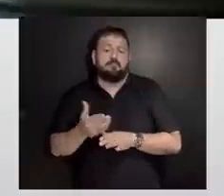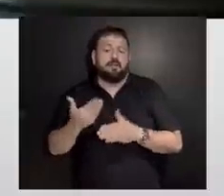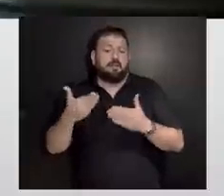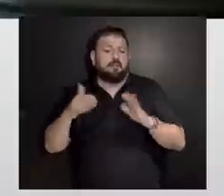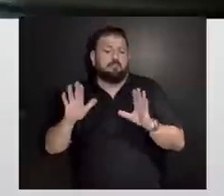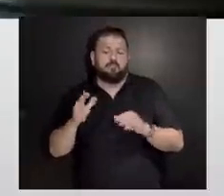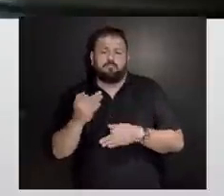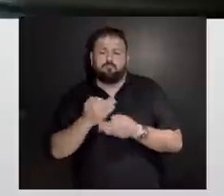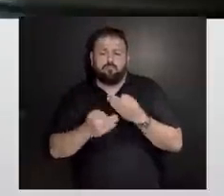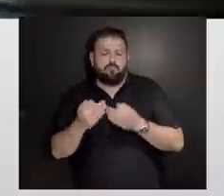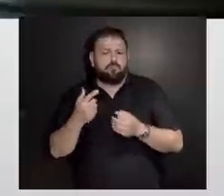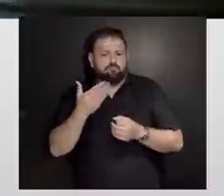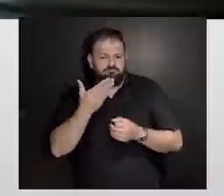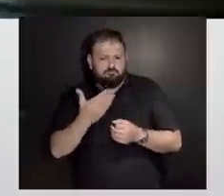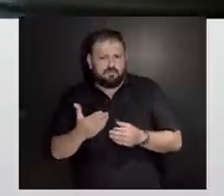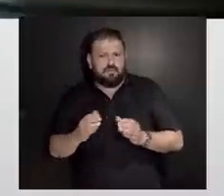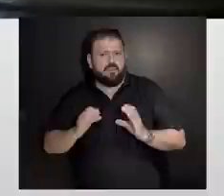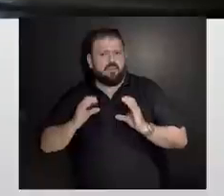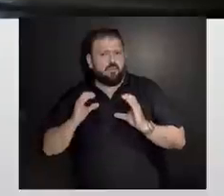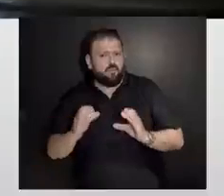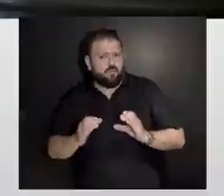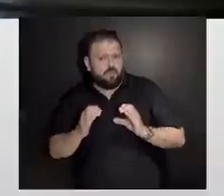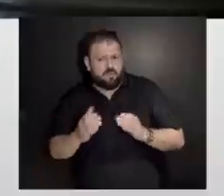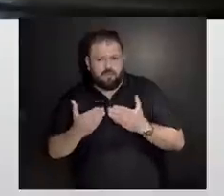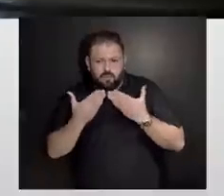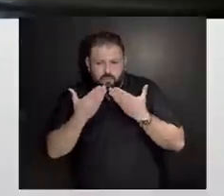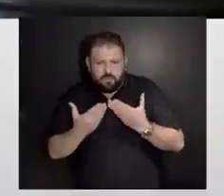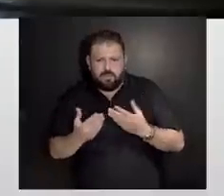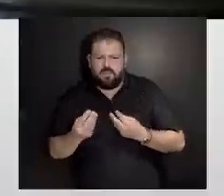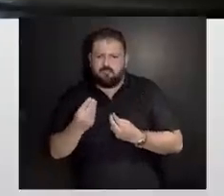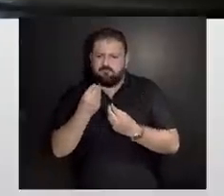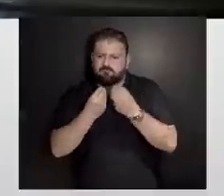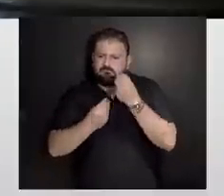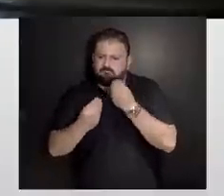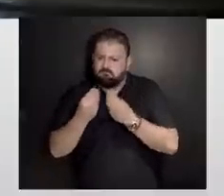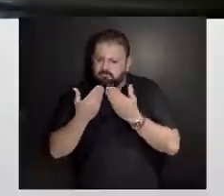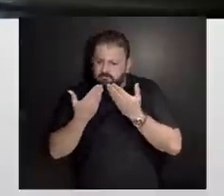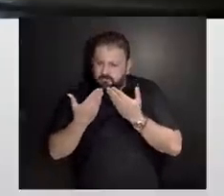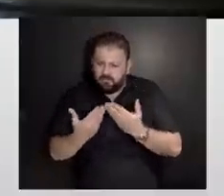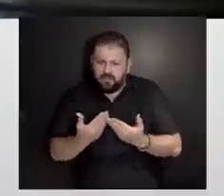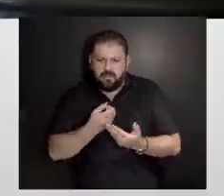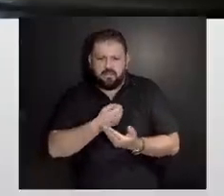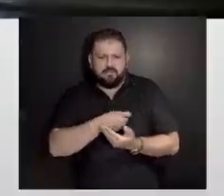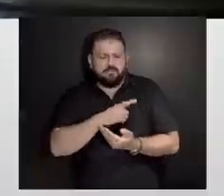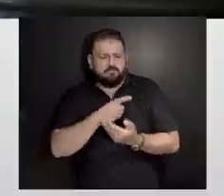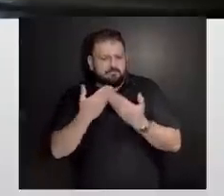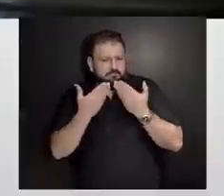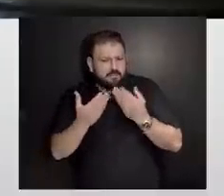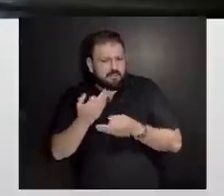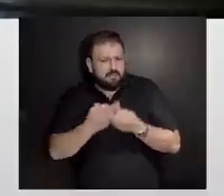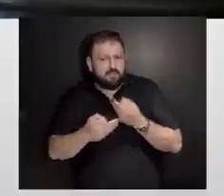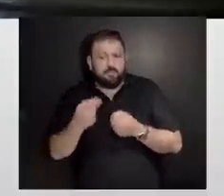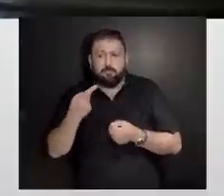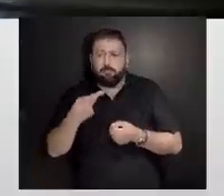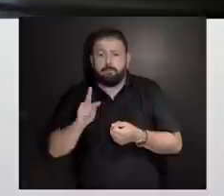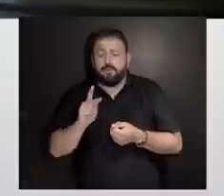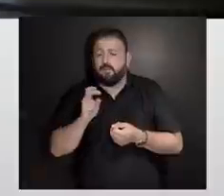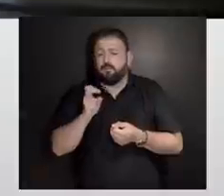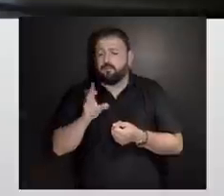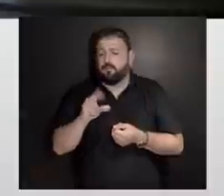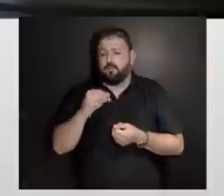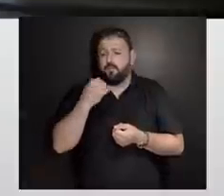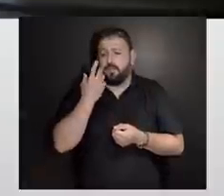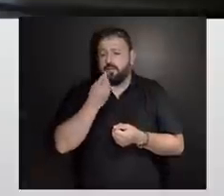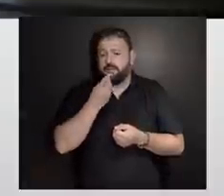nos cuidamos, estamos atendiendo nuestros hábitos de alimentación, es un valor que se puede modificar, pero esto no significa que